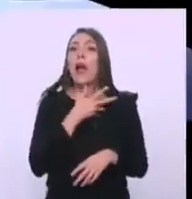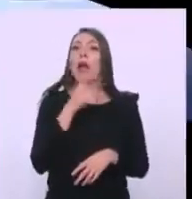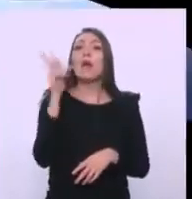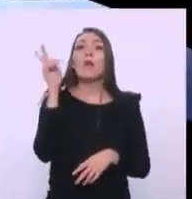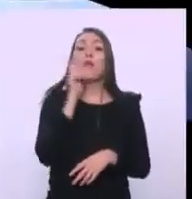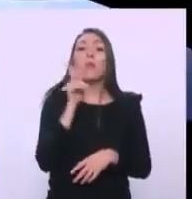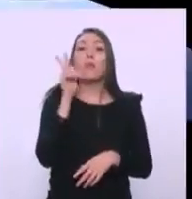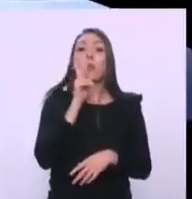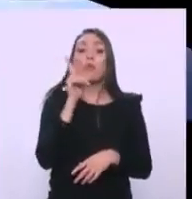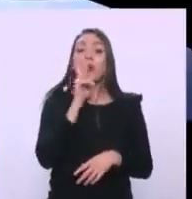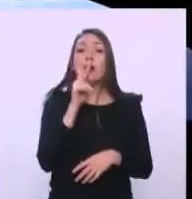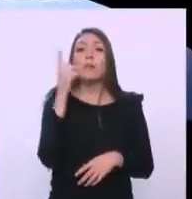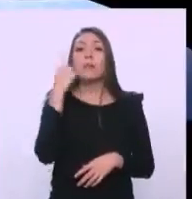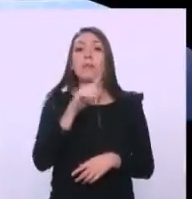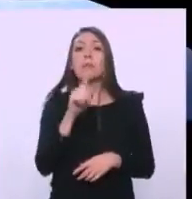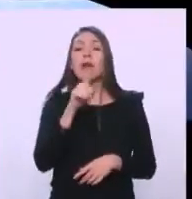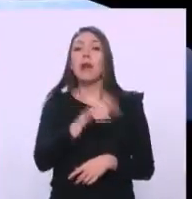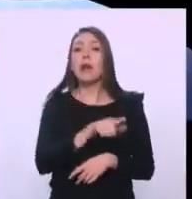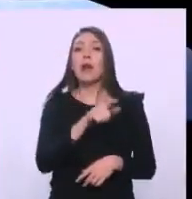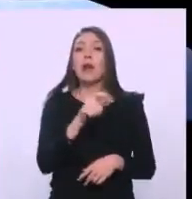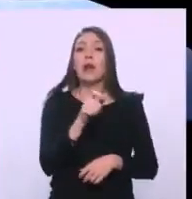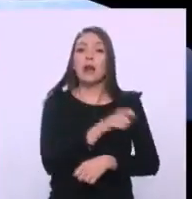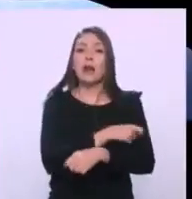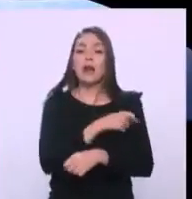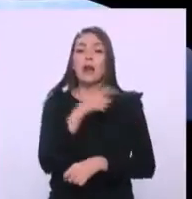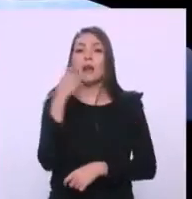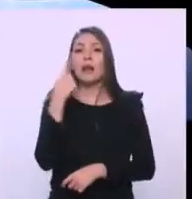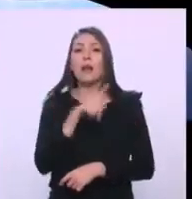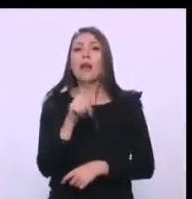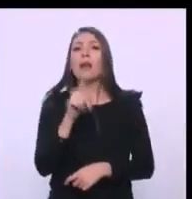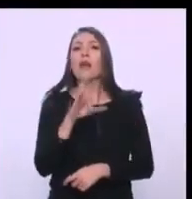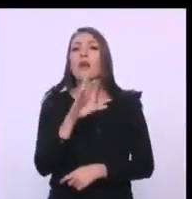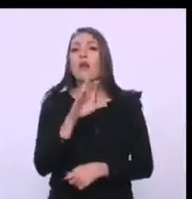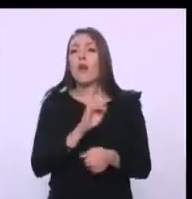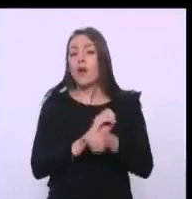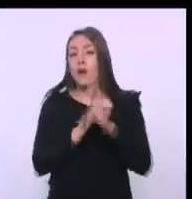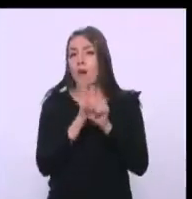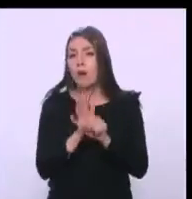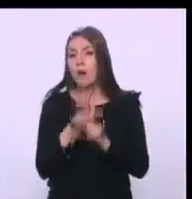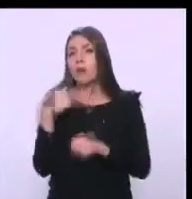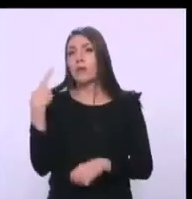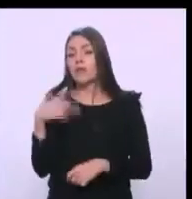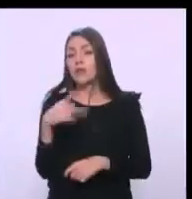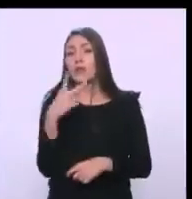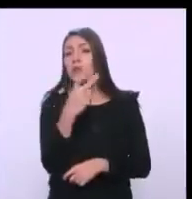En 250 pesos. Exacto, no están por la COFEPRIS,